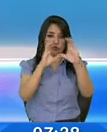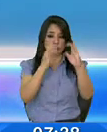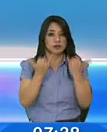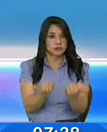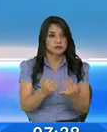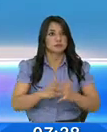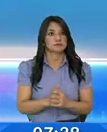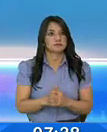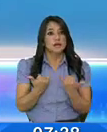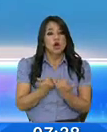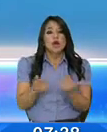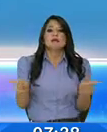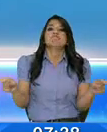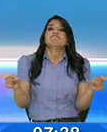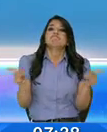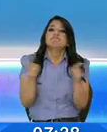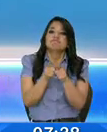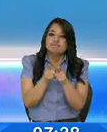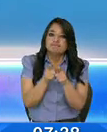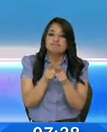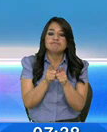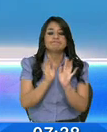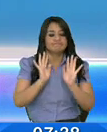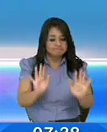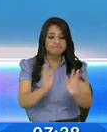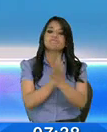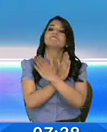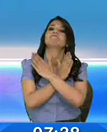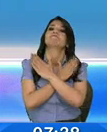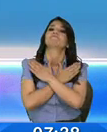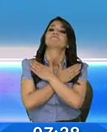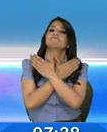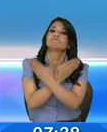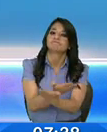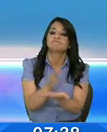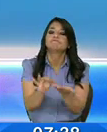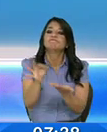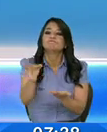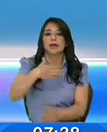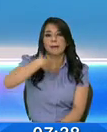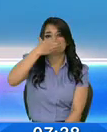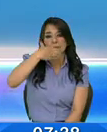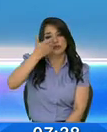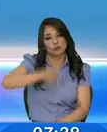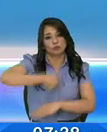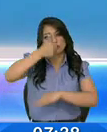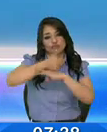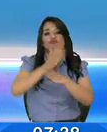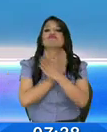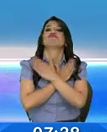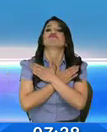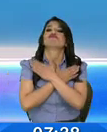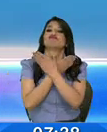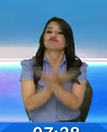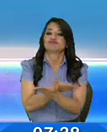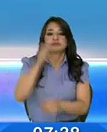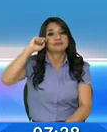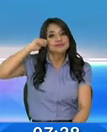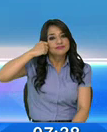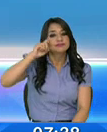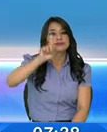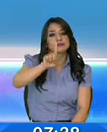muy brevemente enviar un caluroso saludo a todos los ciudadanos del cantón ambato a sus autoridades al conmemorarse